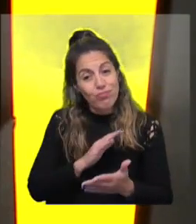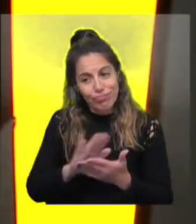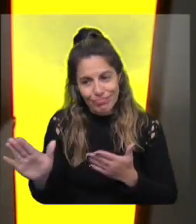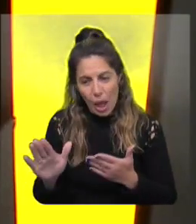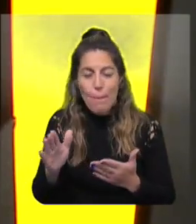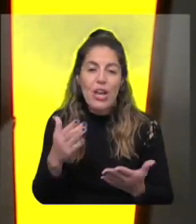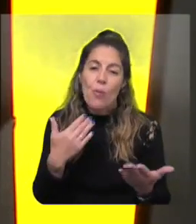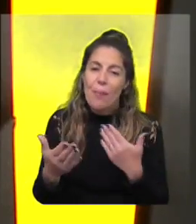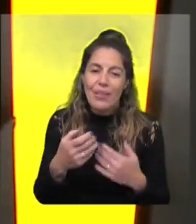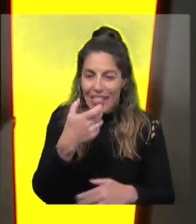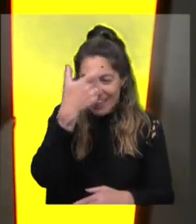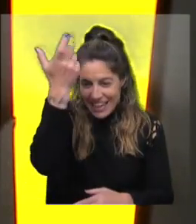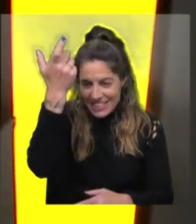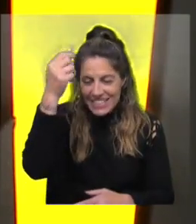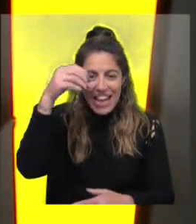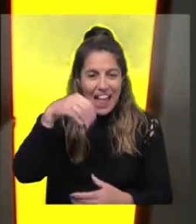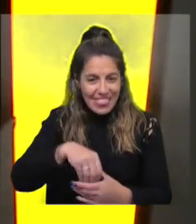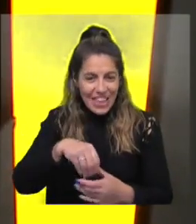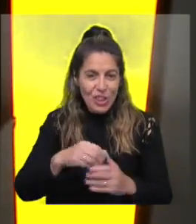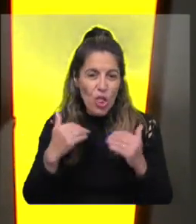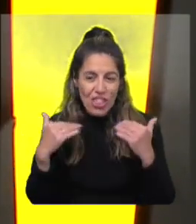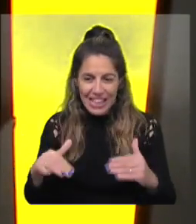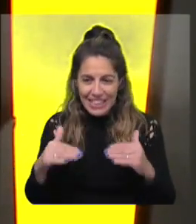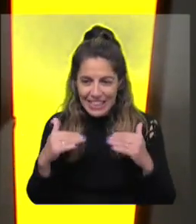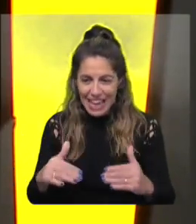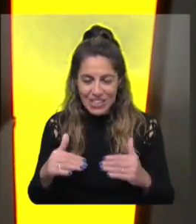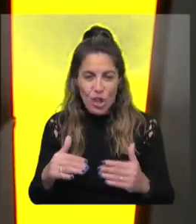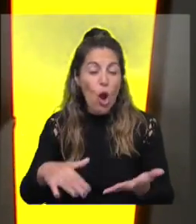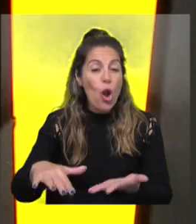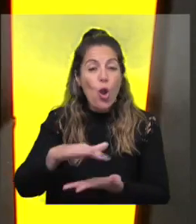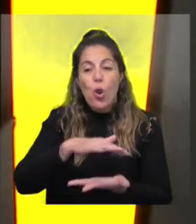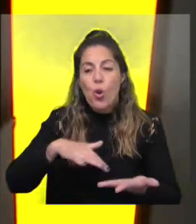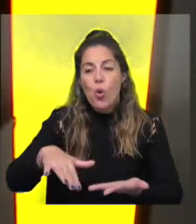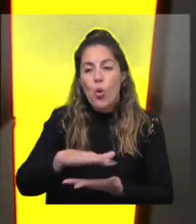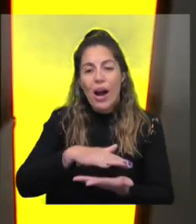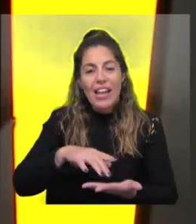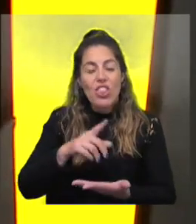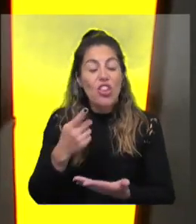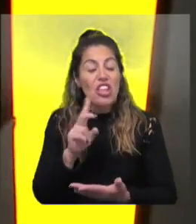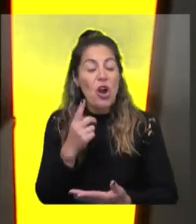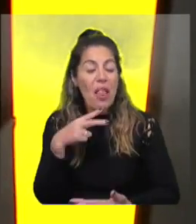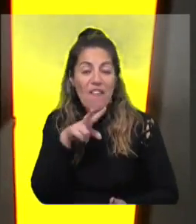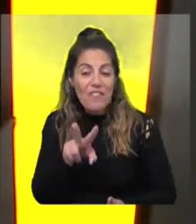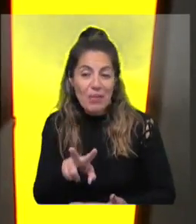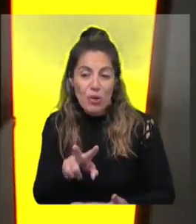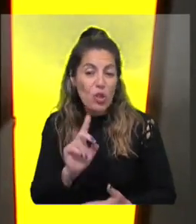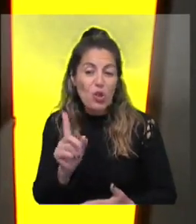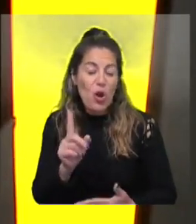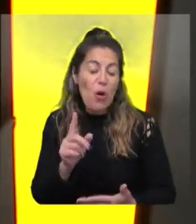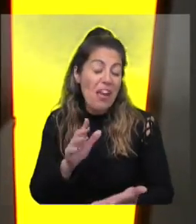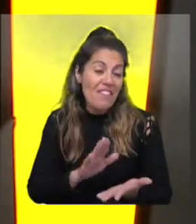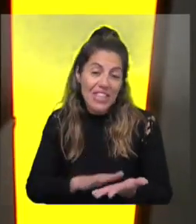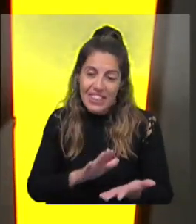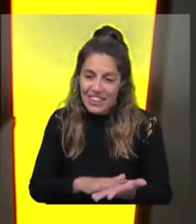vamos a hablar es de la ciencia que hay justamente en el gimnasio. Esto de ciencia en lugares que no la, donde no la vemos, bueno, donde no es por lo menos muy